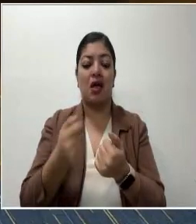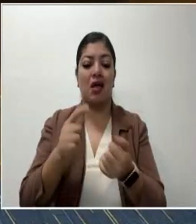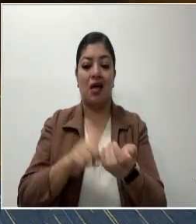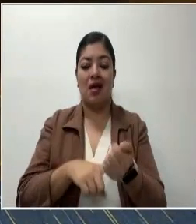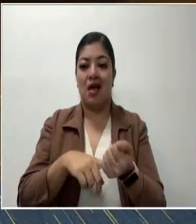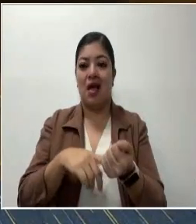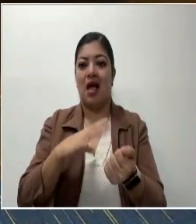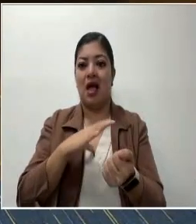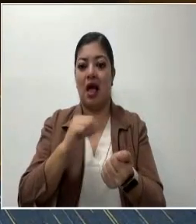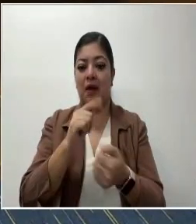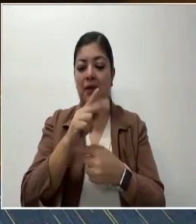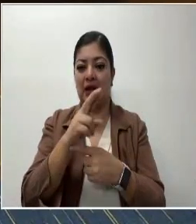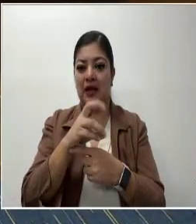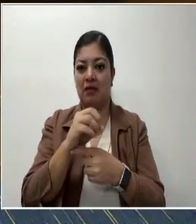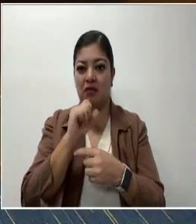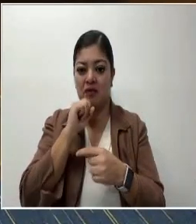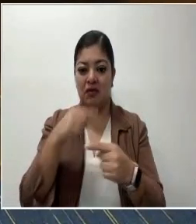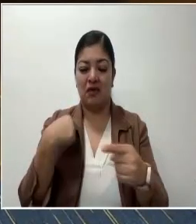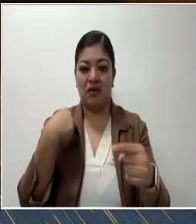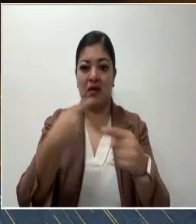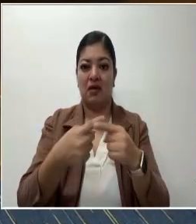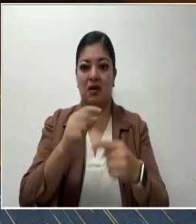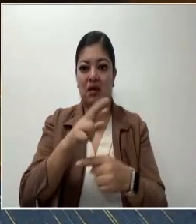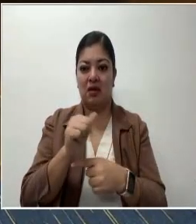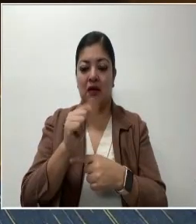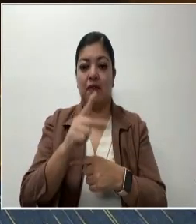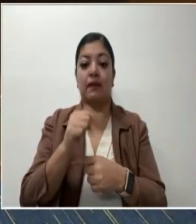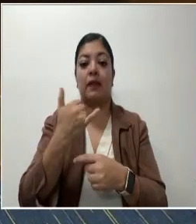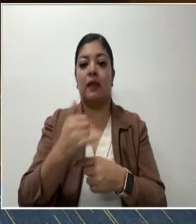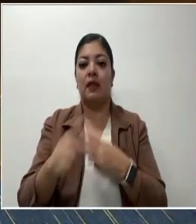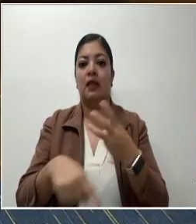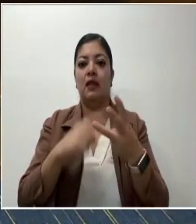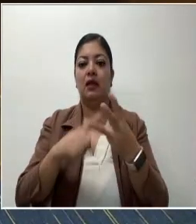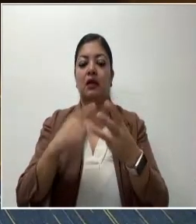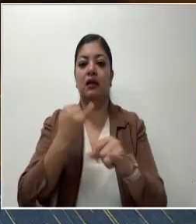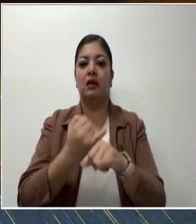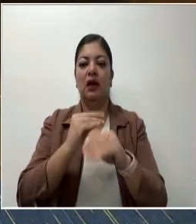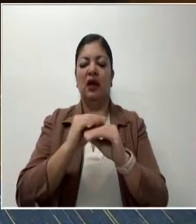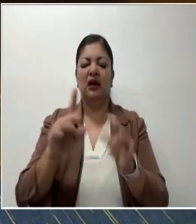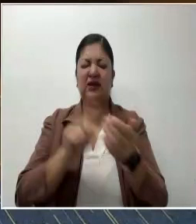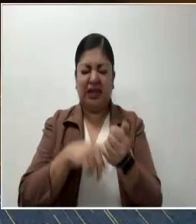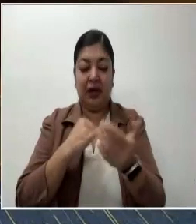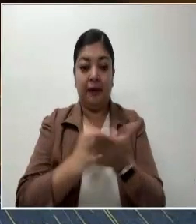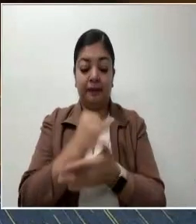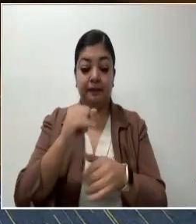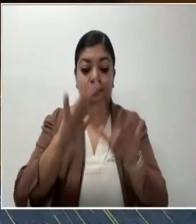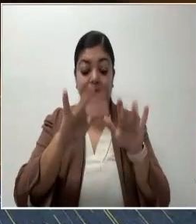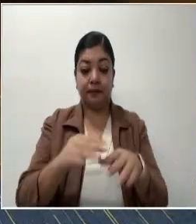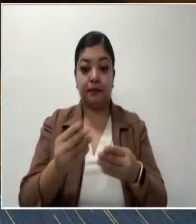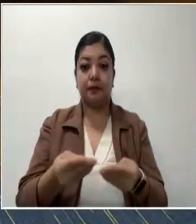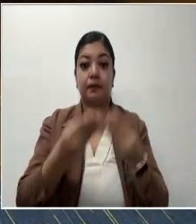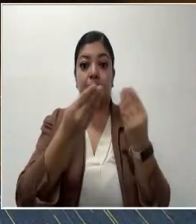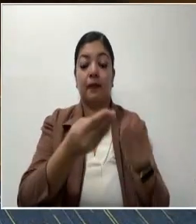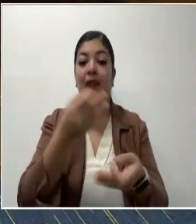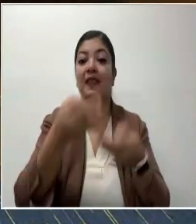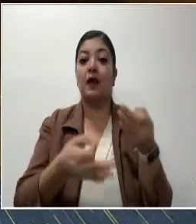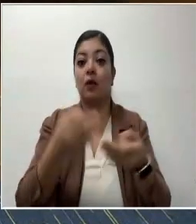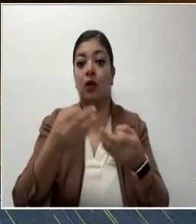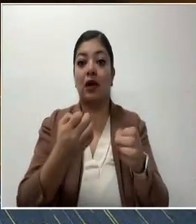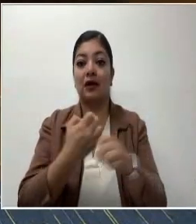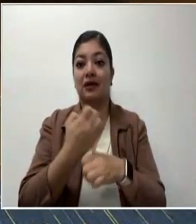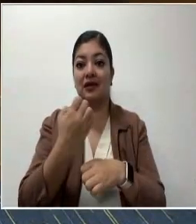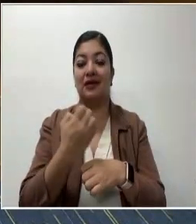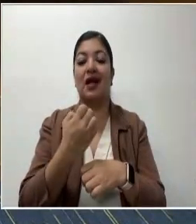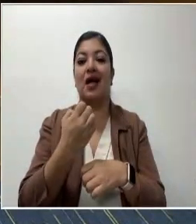apremio dictado durante la sustanciación del recurso tercero infórmese de la presente determinación a la sala superior del tribunal electoral del poder judicial de la